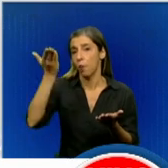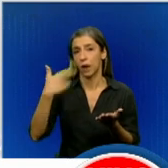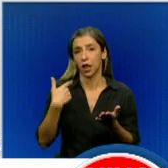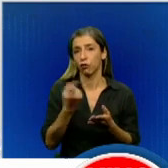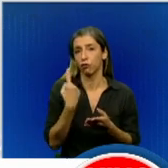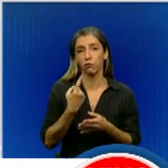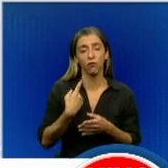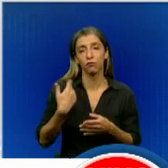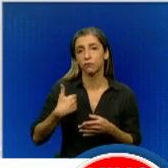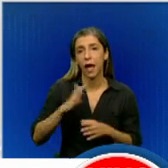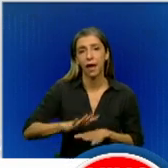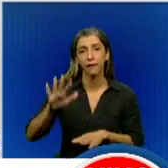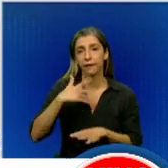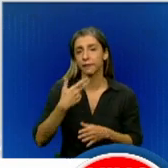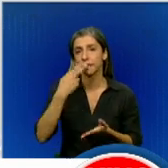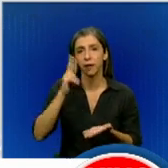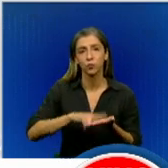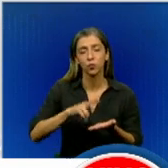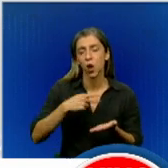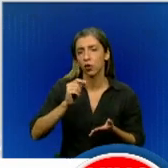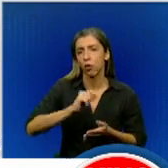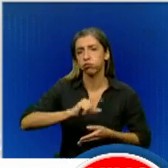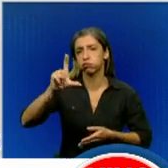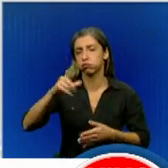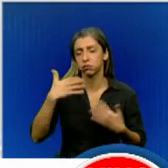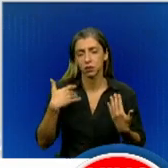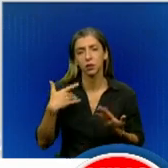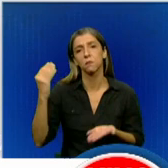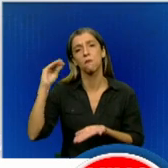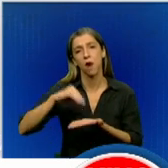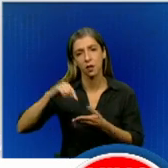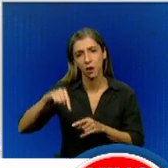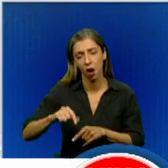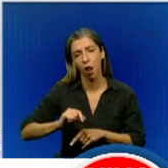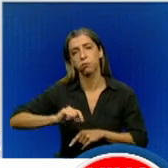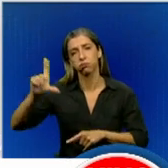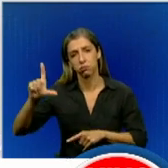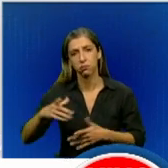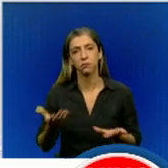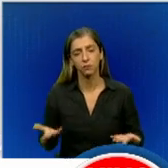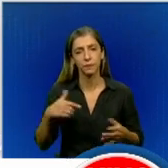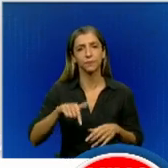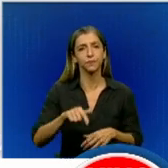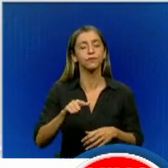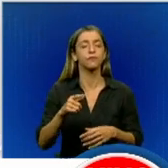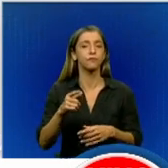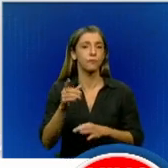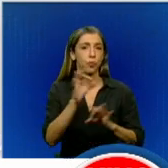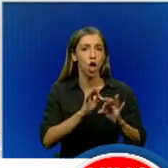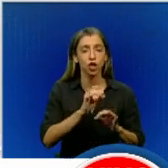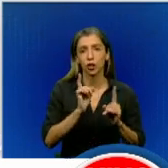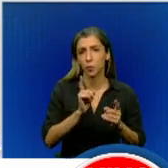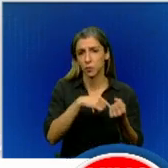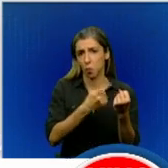que tenemos en la argentina este proyecto que este proyecto del ejecutivo de este proyecto que